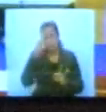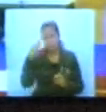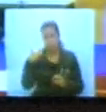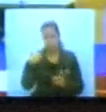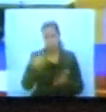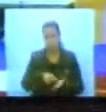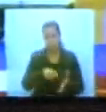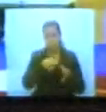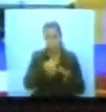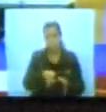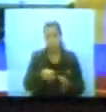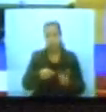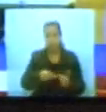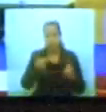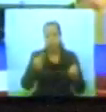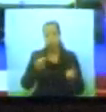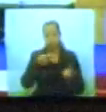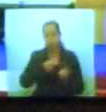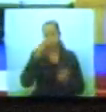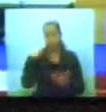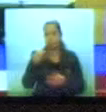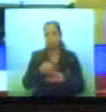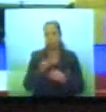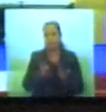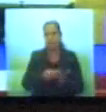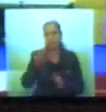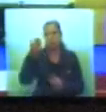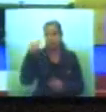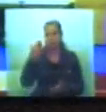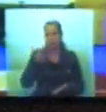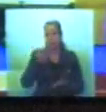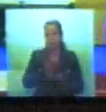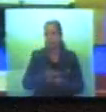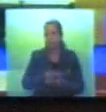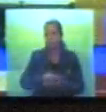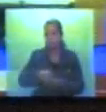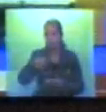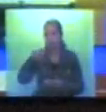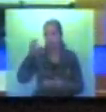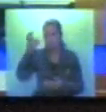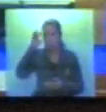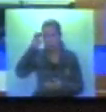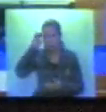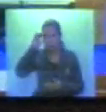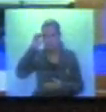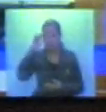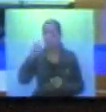denuncia que en su momento presentó el ciudadano Mauricio Funes Cartagena